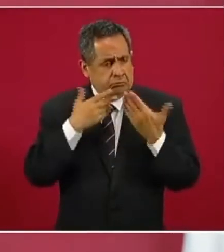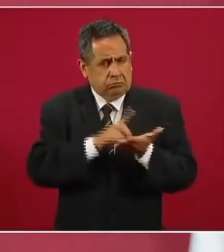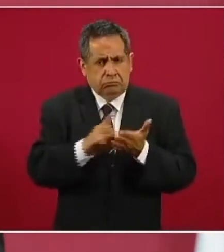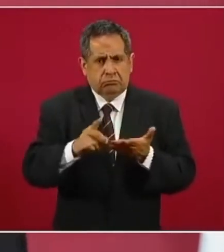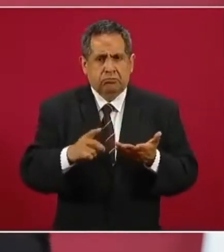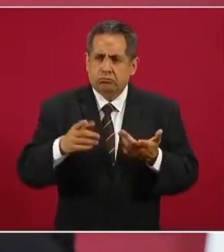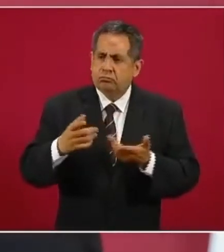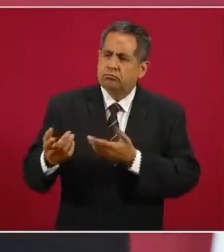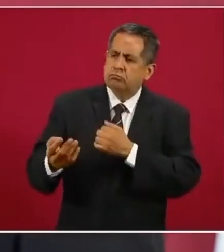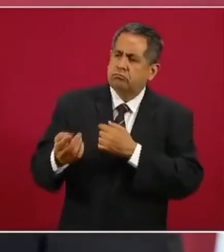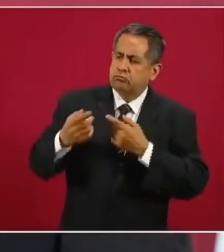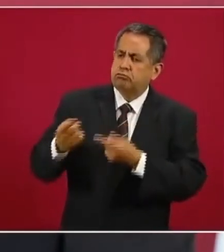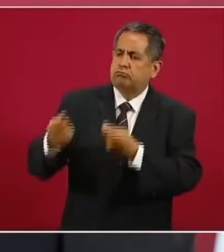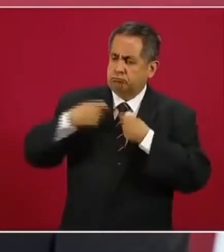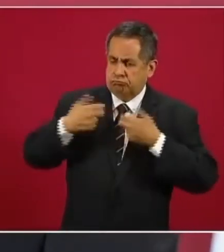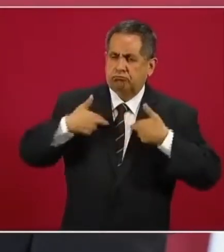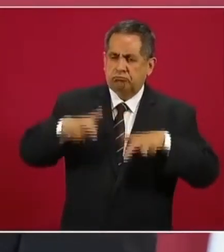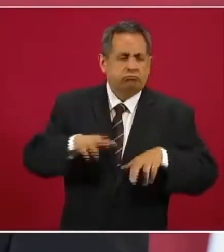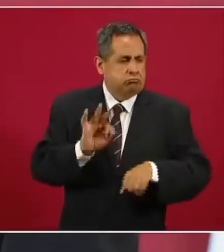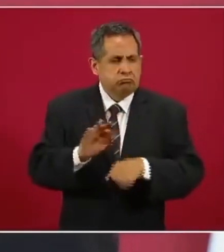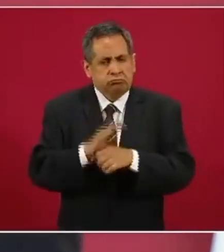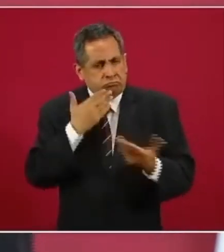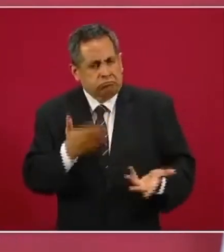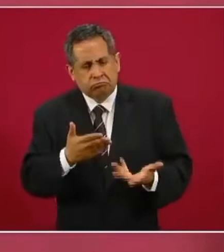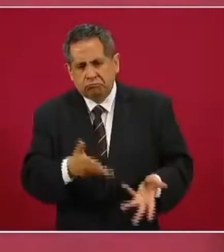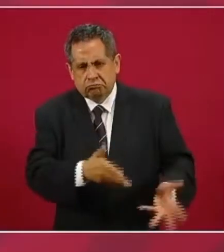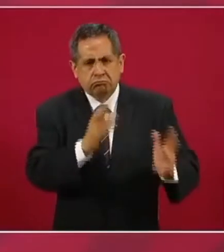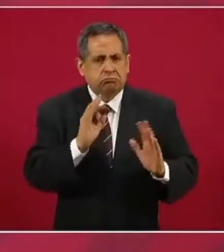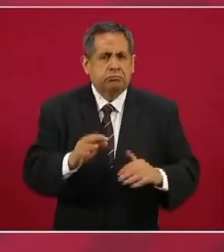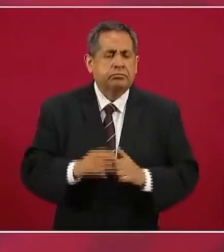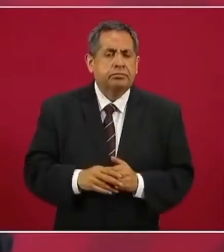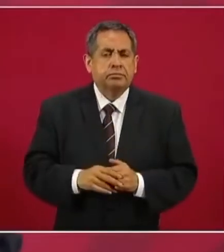representar al pueblo. Y yo estoy seguro que los que